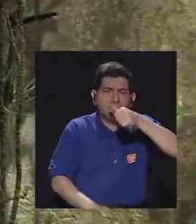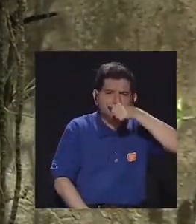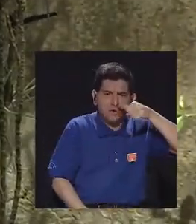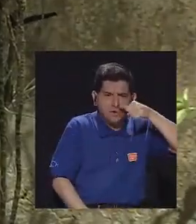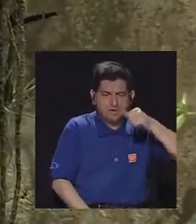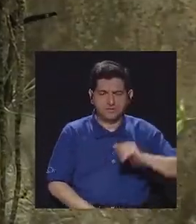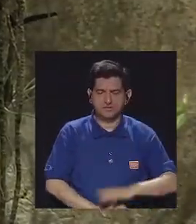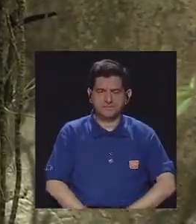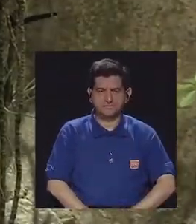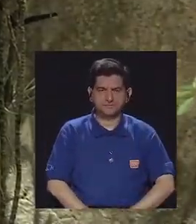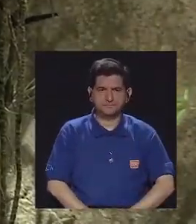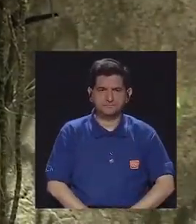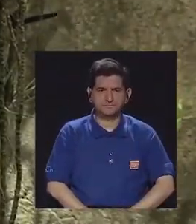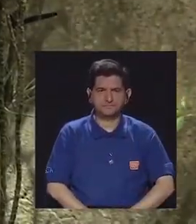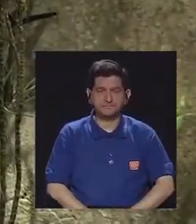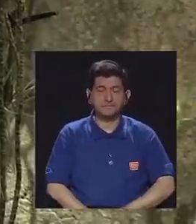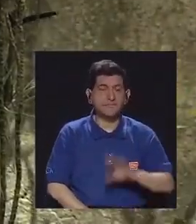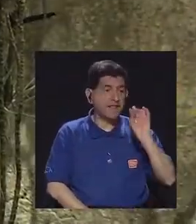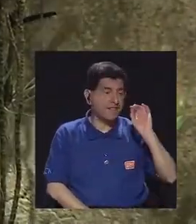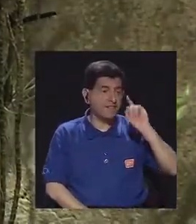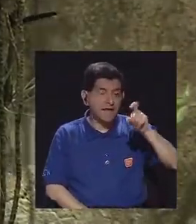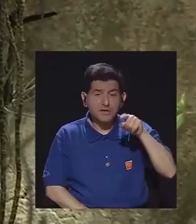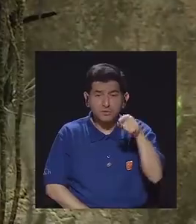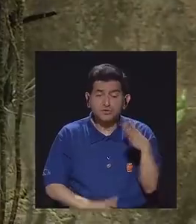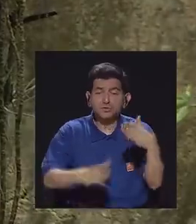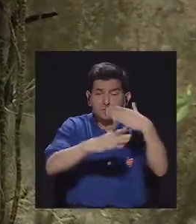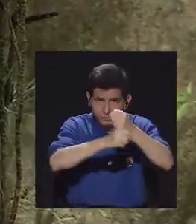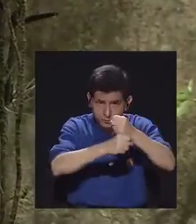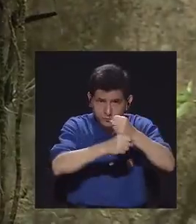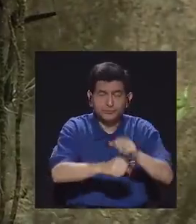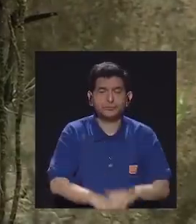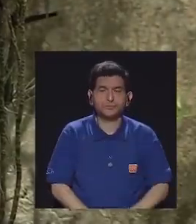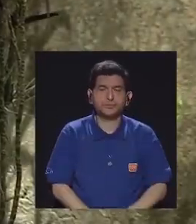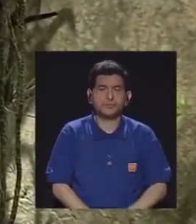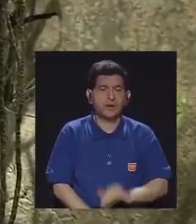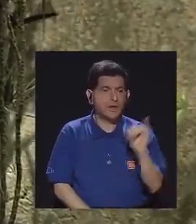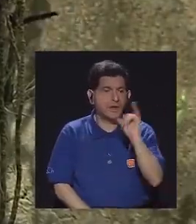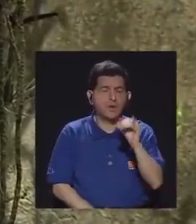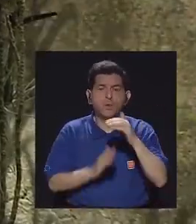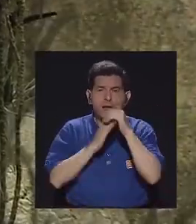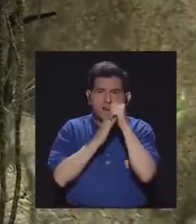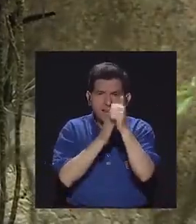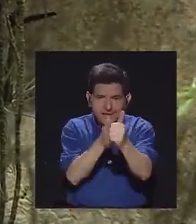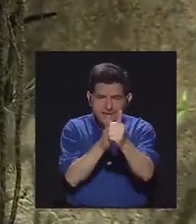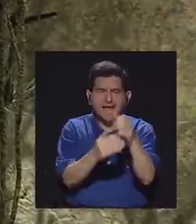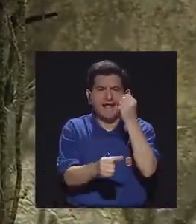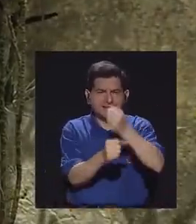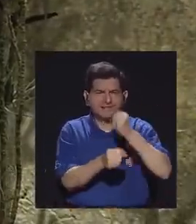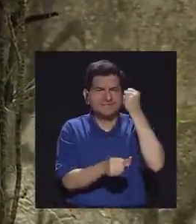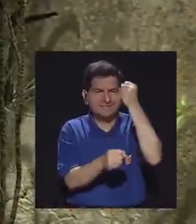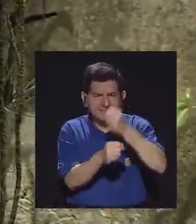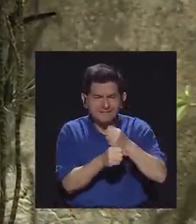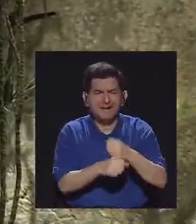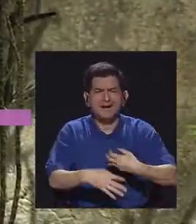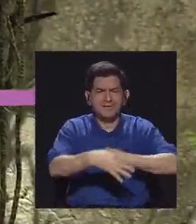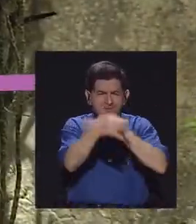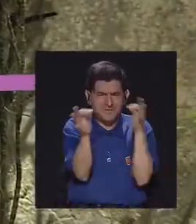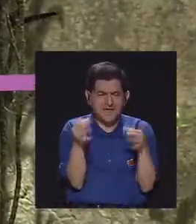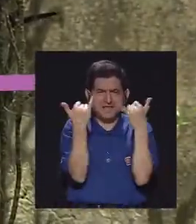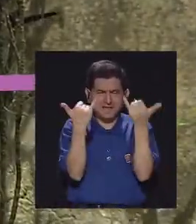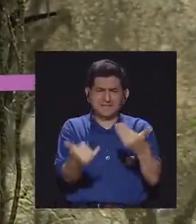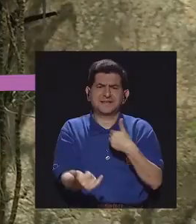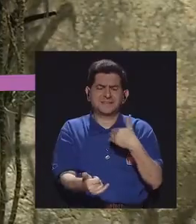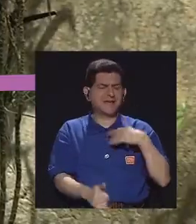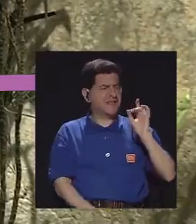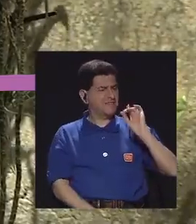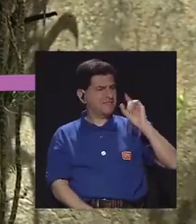¿verdad? Se hace un diagnóstico con ellos, se les da la guía de cómo ir trabajando ciertos talleres ya cuando ellos